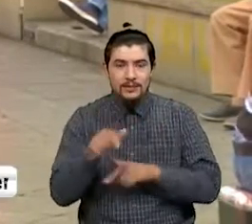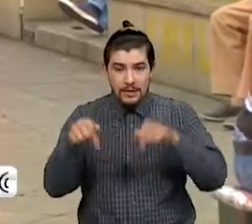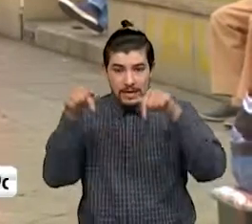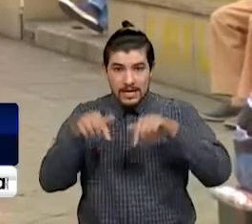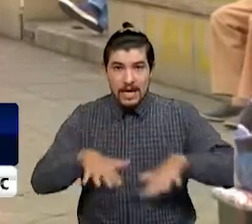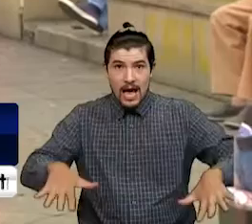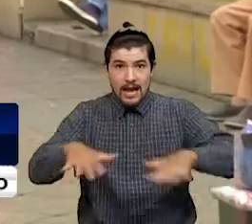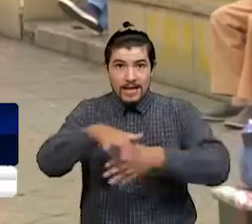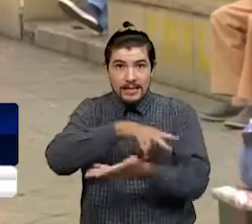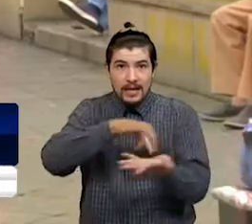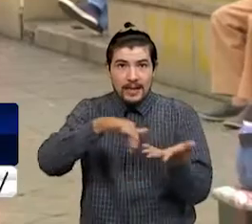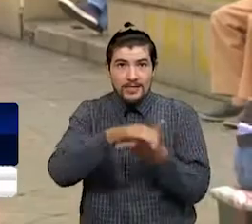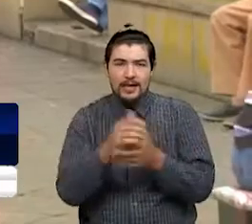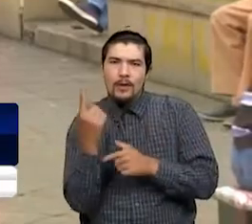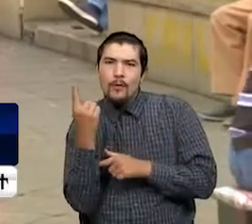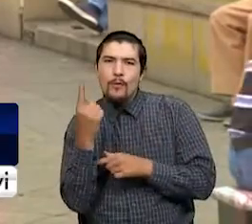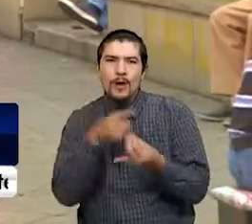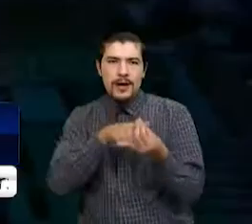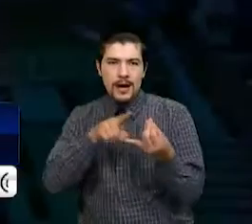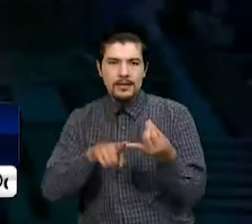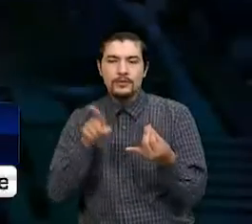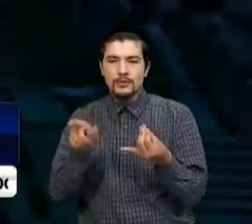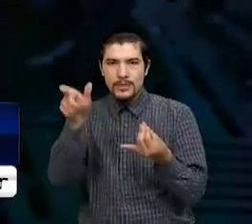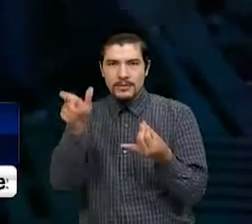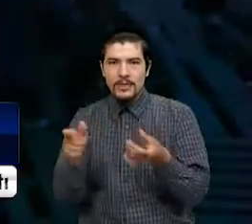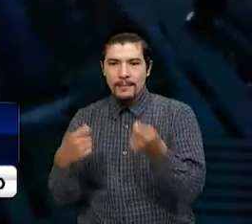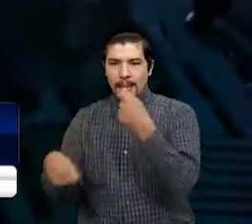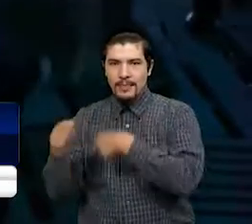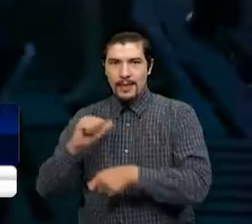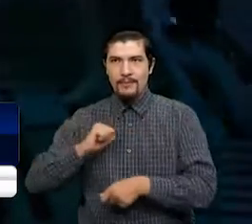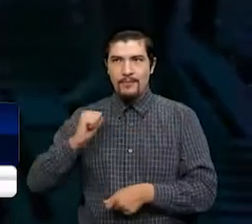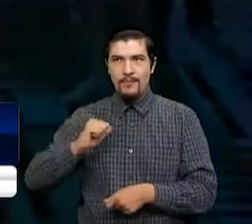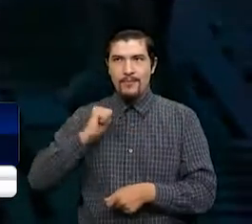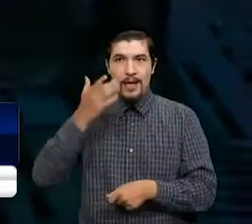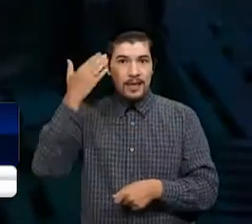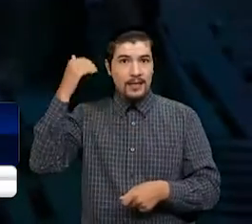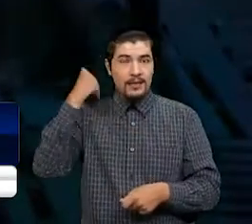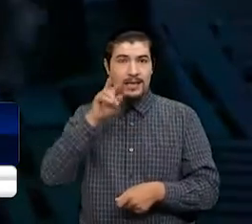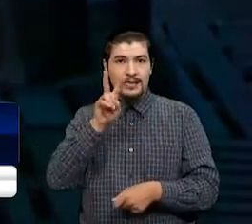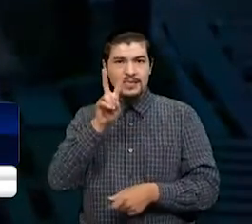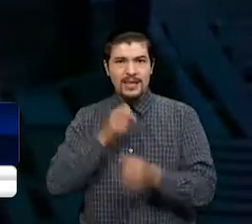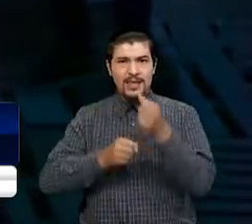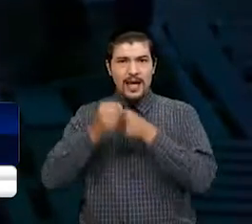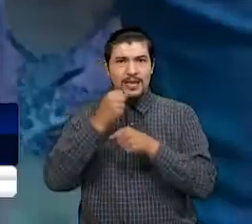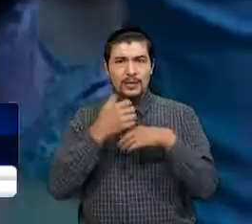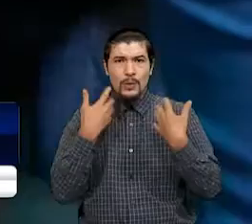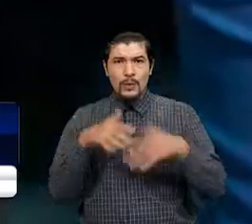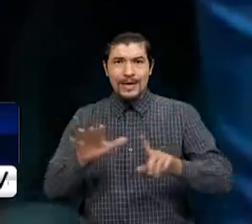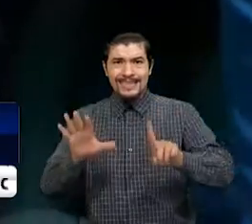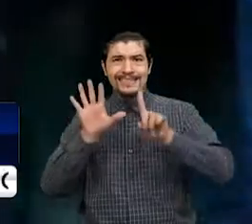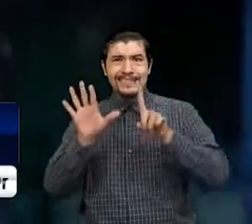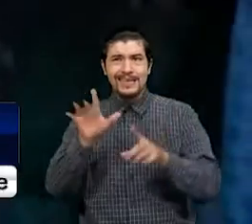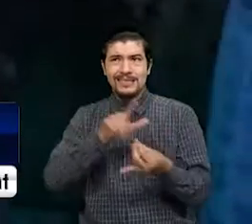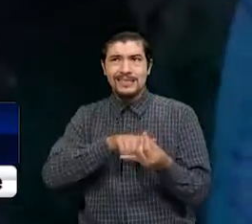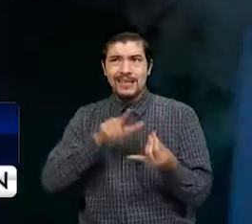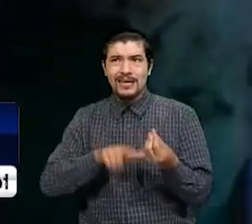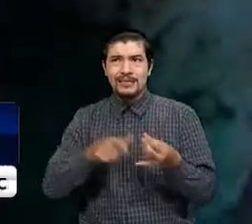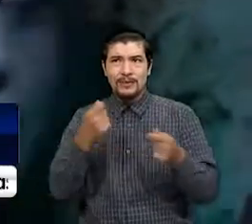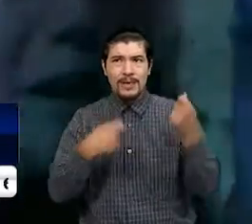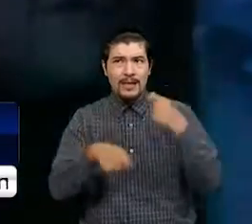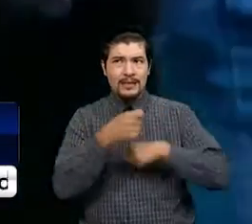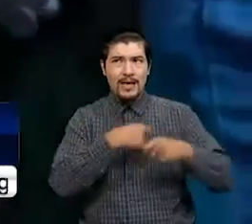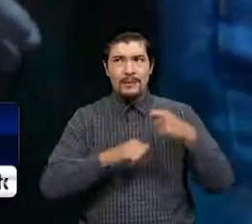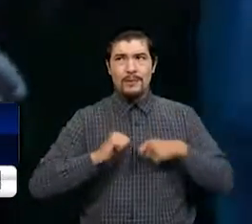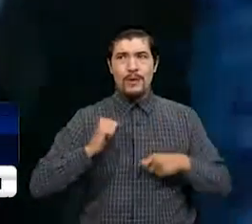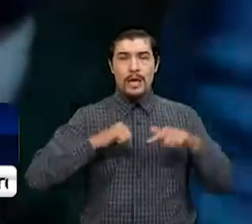región un caso de trata de personas. En los últimos 7 años se han reportado 6 casos de trata de personas en el departamento de